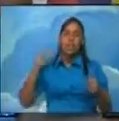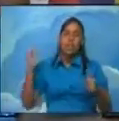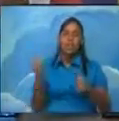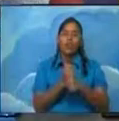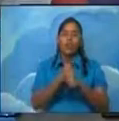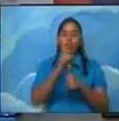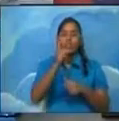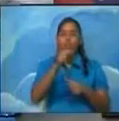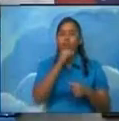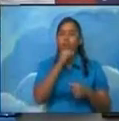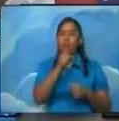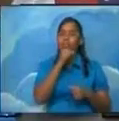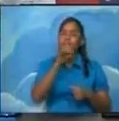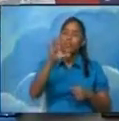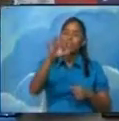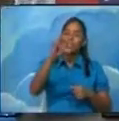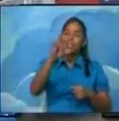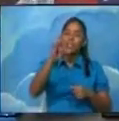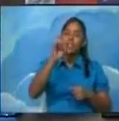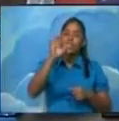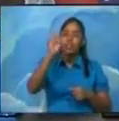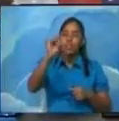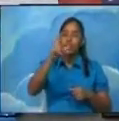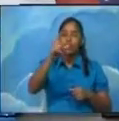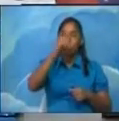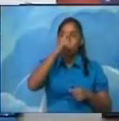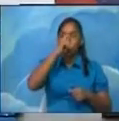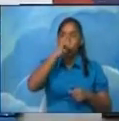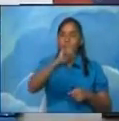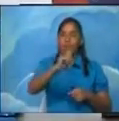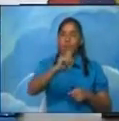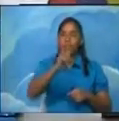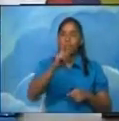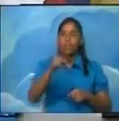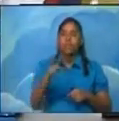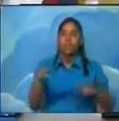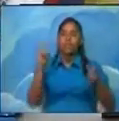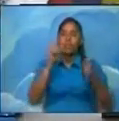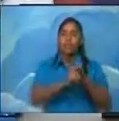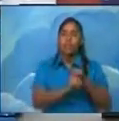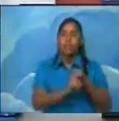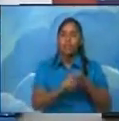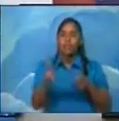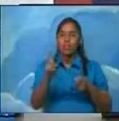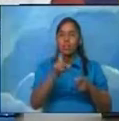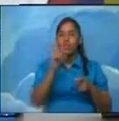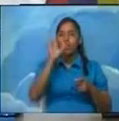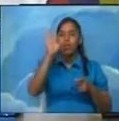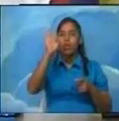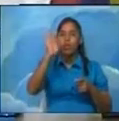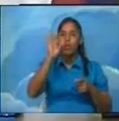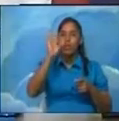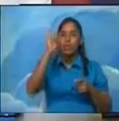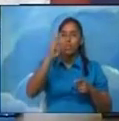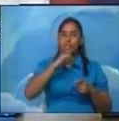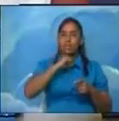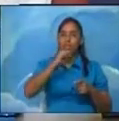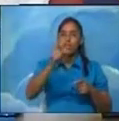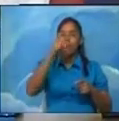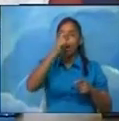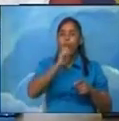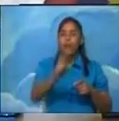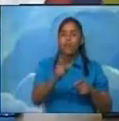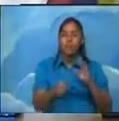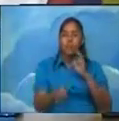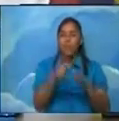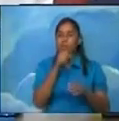una viejecita de 78 años y el marido 96 años en Perú.